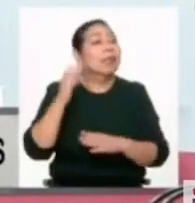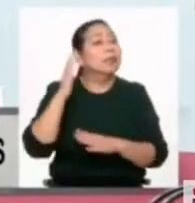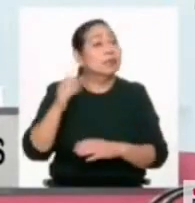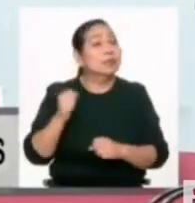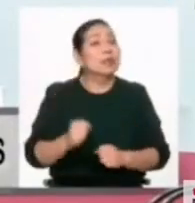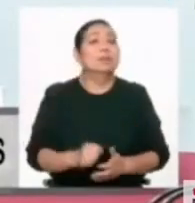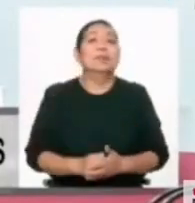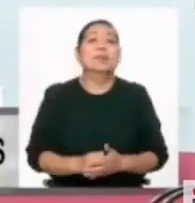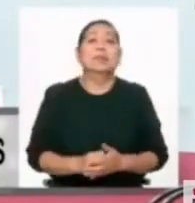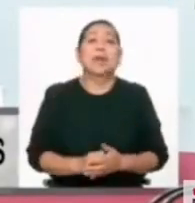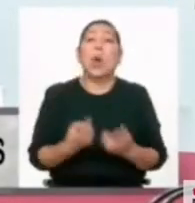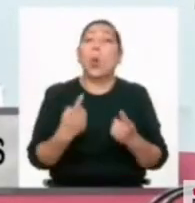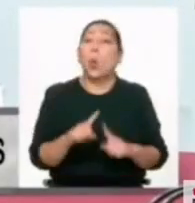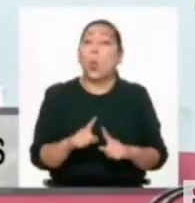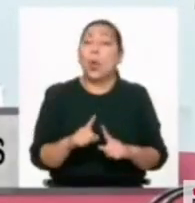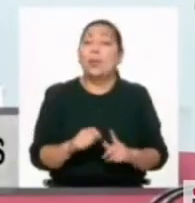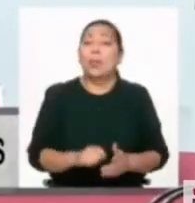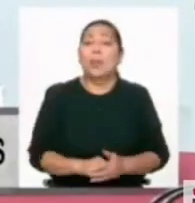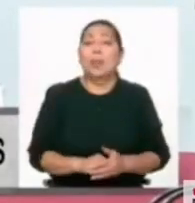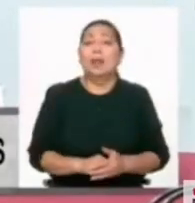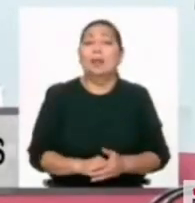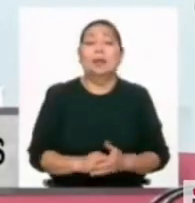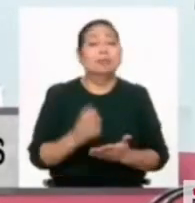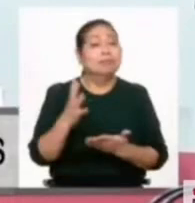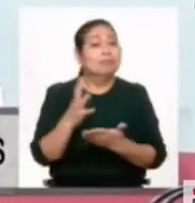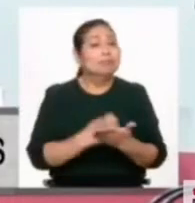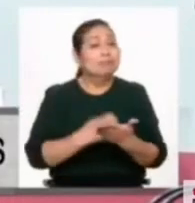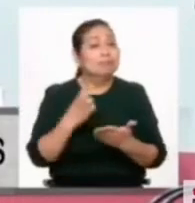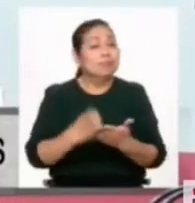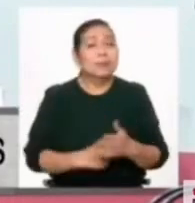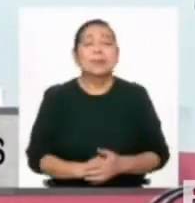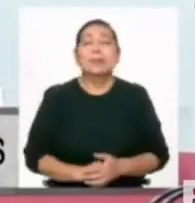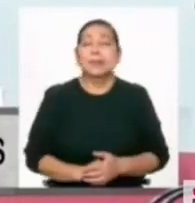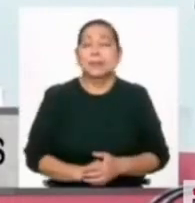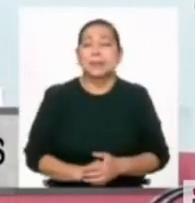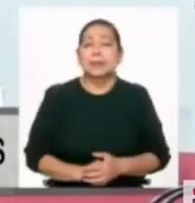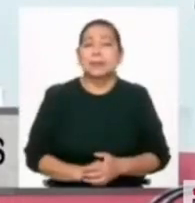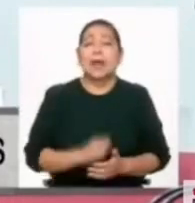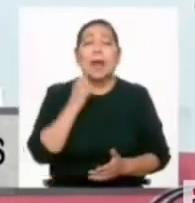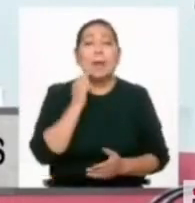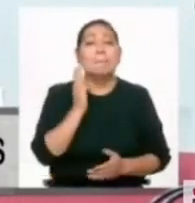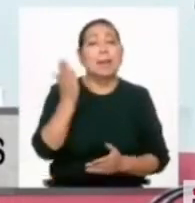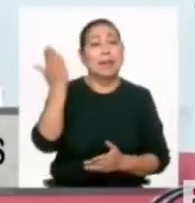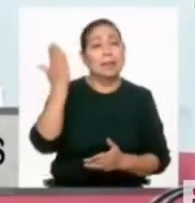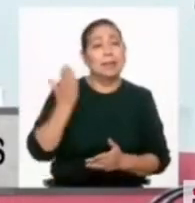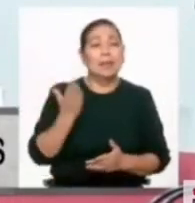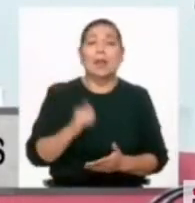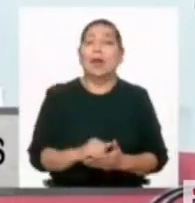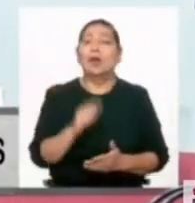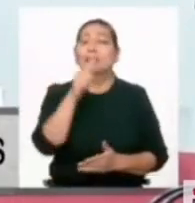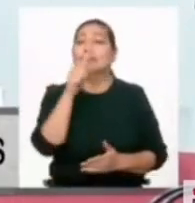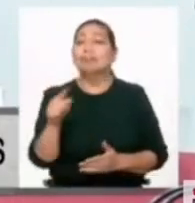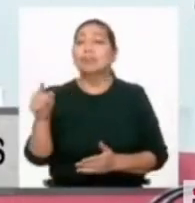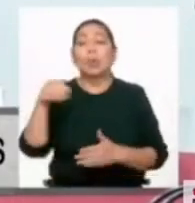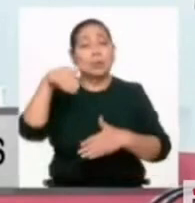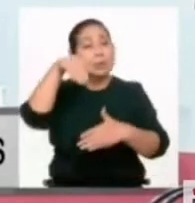por ejemplo, cuando se dedujeron las demandas sobre